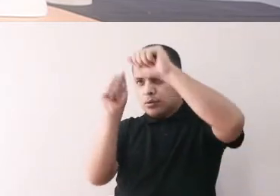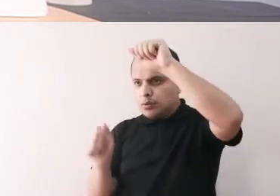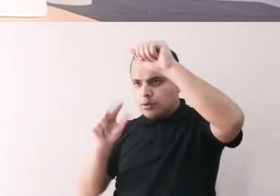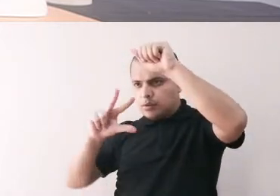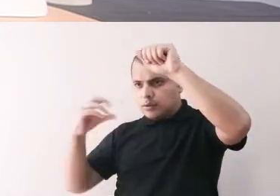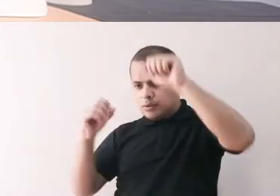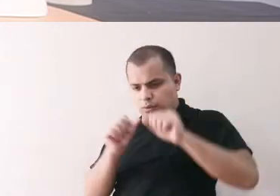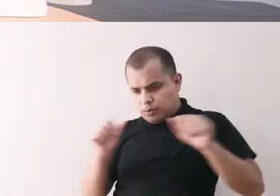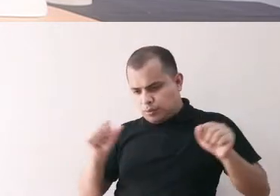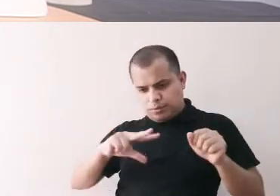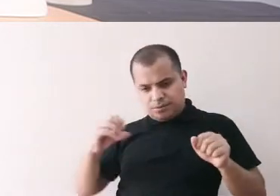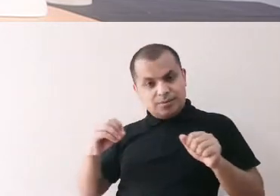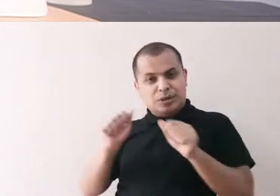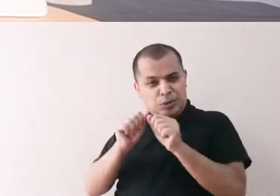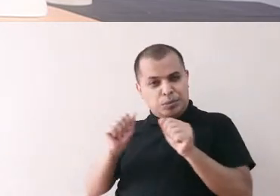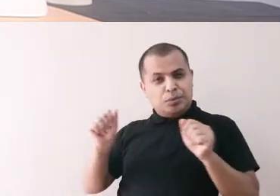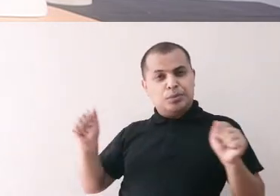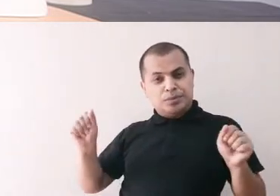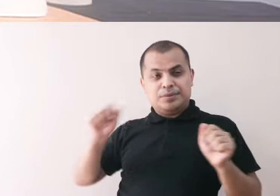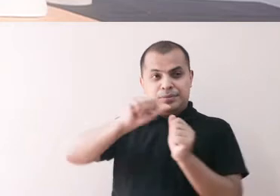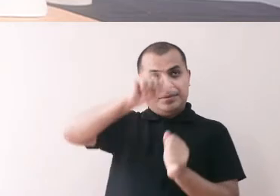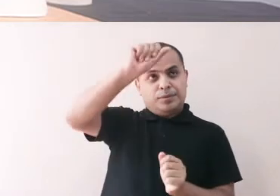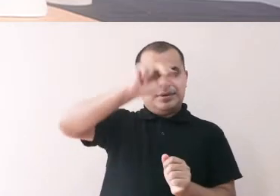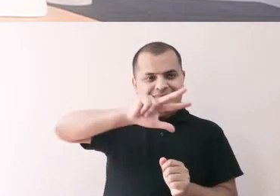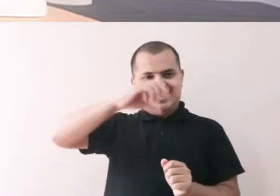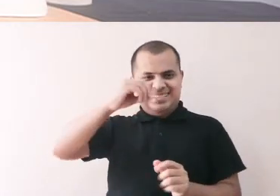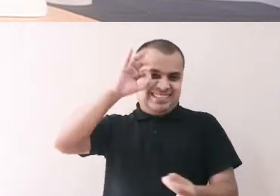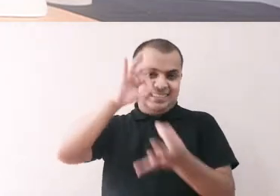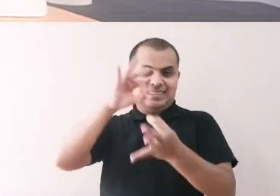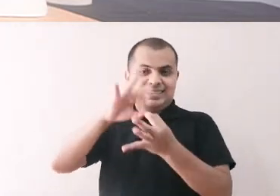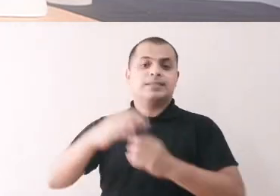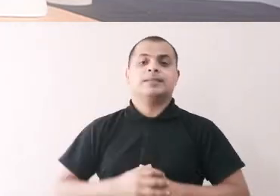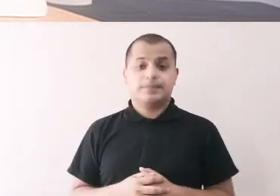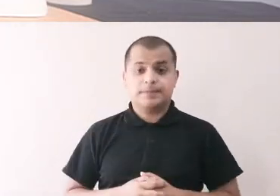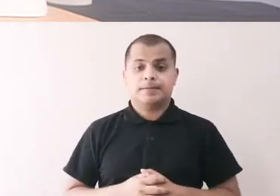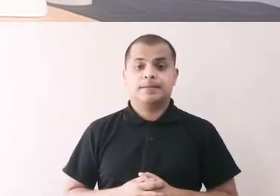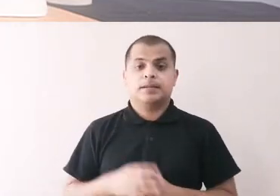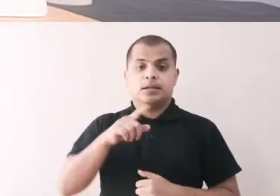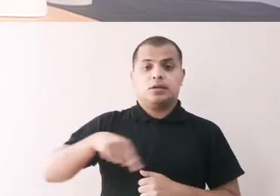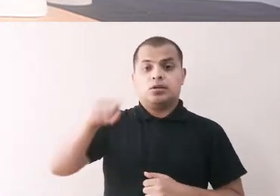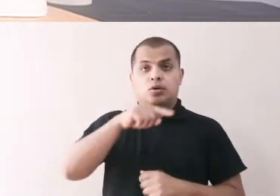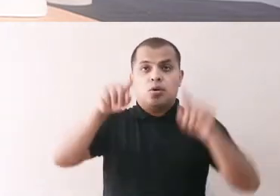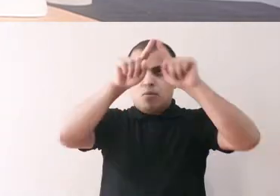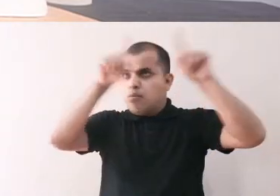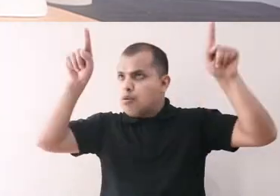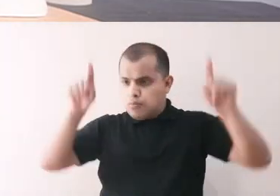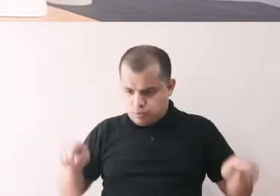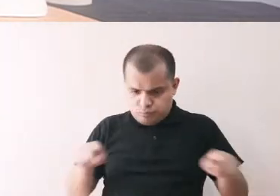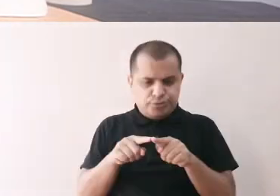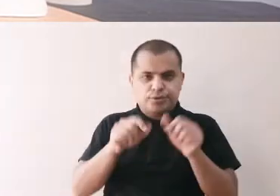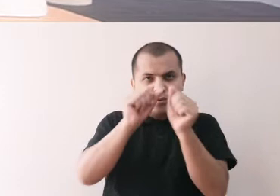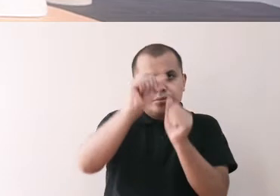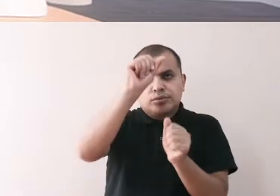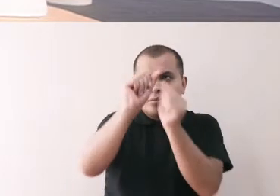regla más grande que tenemos, ¿ok? De 30 por 30, medida exacta. Entonces, cada uno de mis cuadraditos